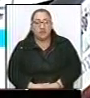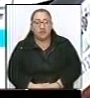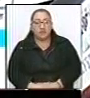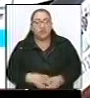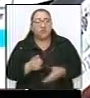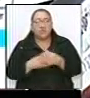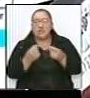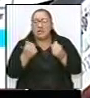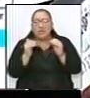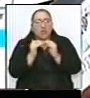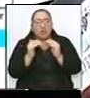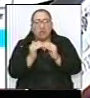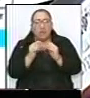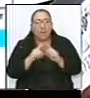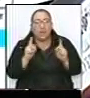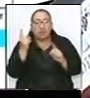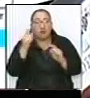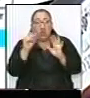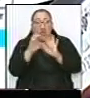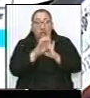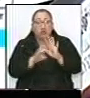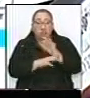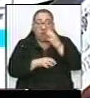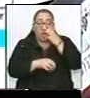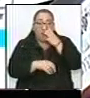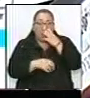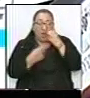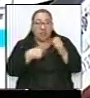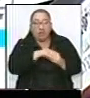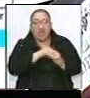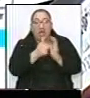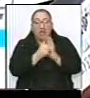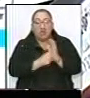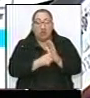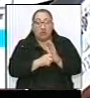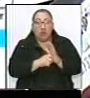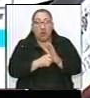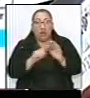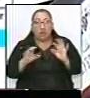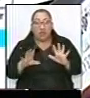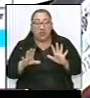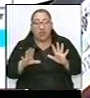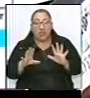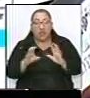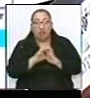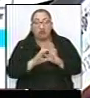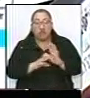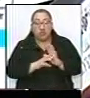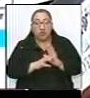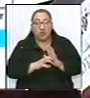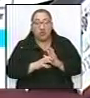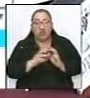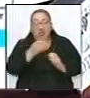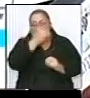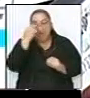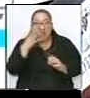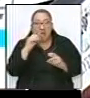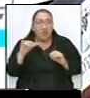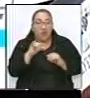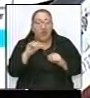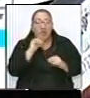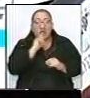lo mismo. Pero no solamente en la Constitución española. El artículo 10 de la Constitución francesa habla de lo mismo. En Estados